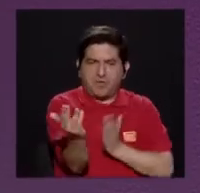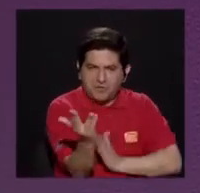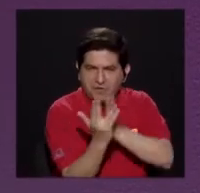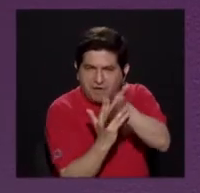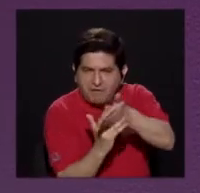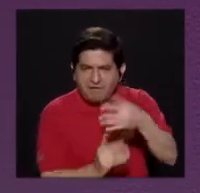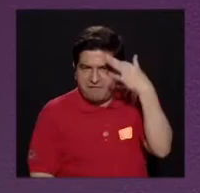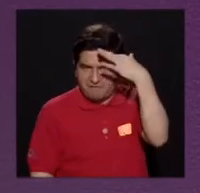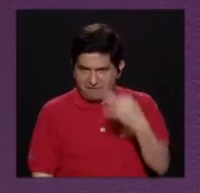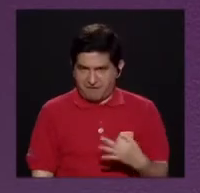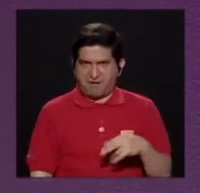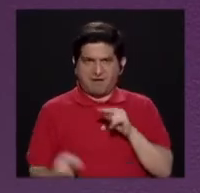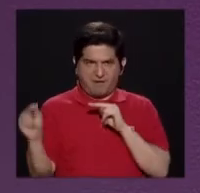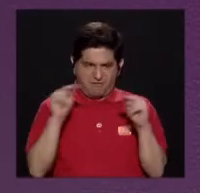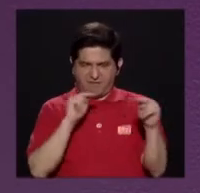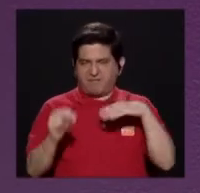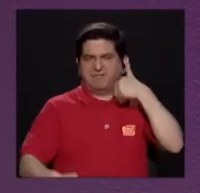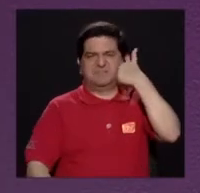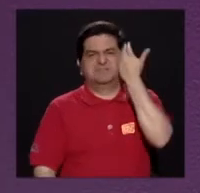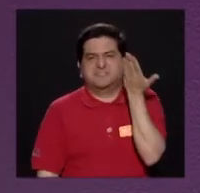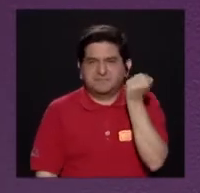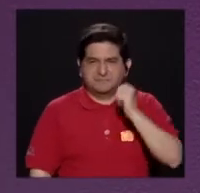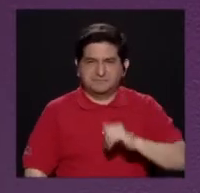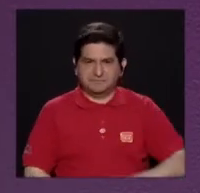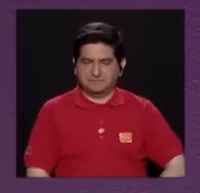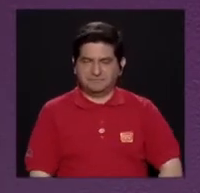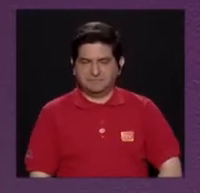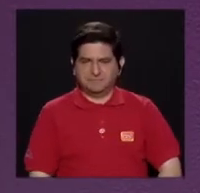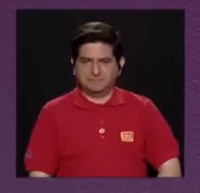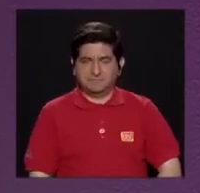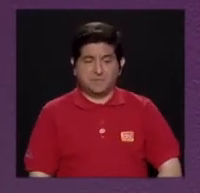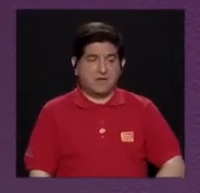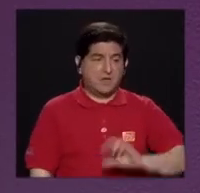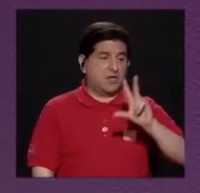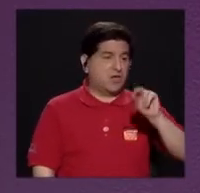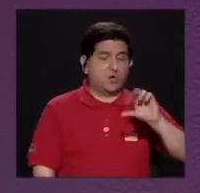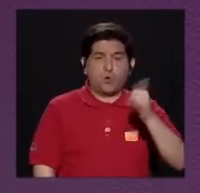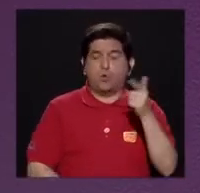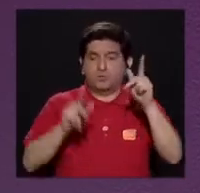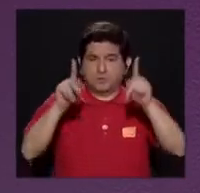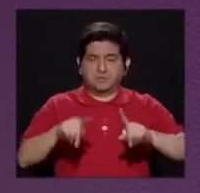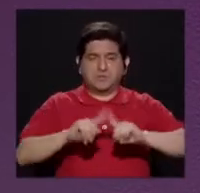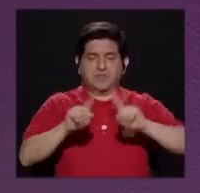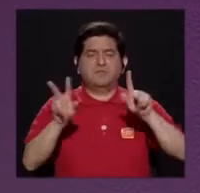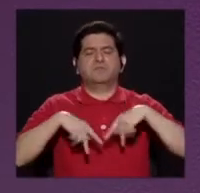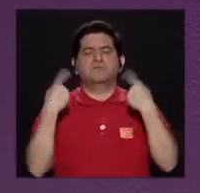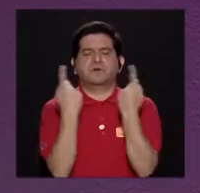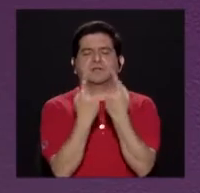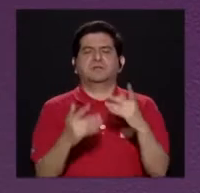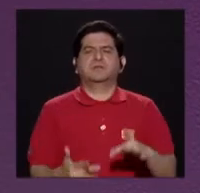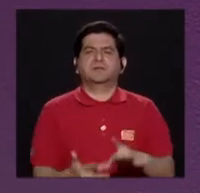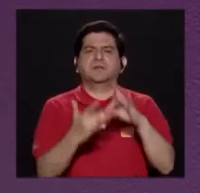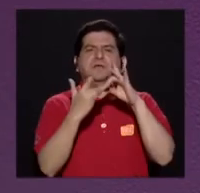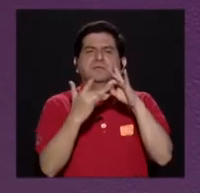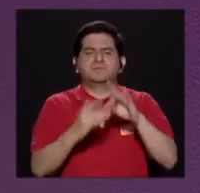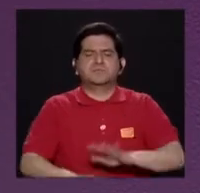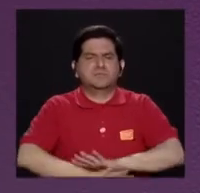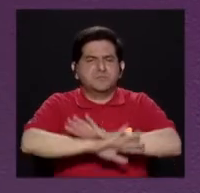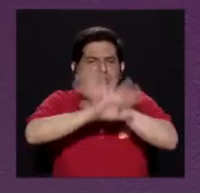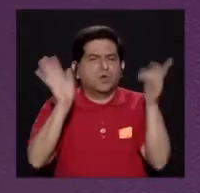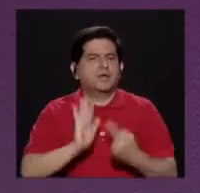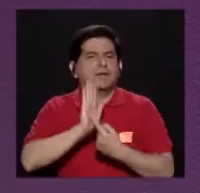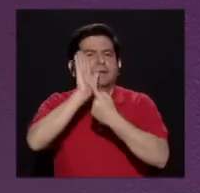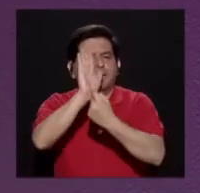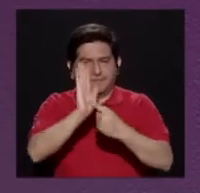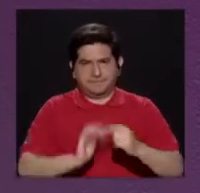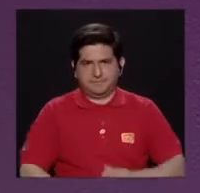yo creo que porque los negocian fácil, que a otras personas de otros partidos. En particular, lo que quedó claramente